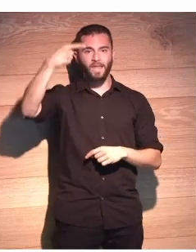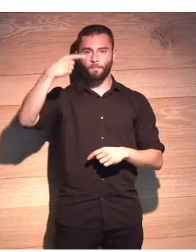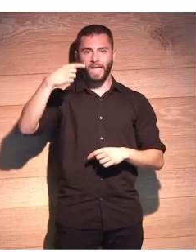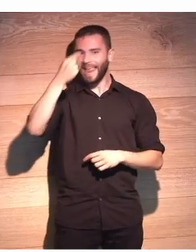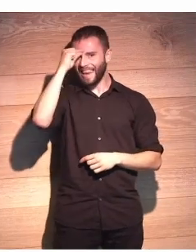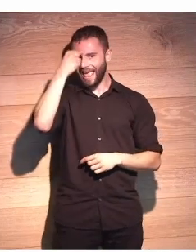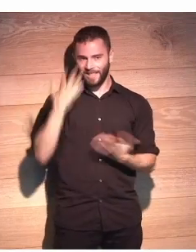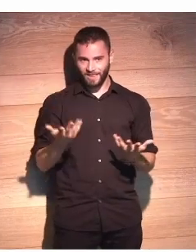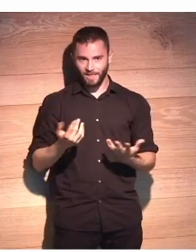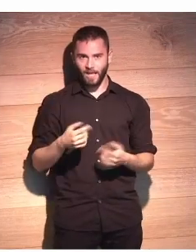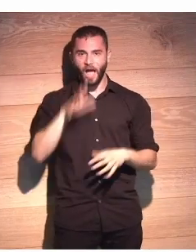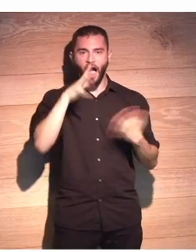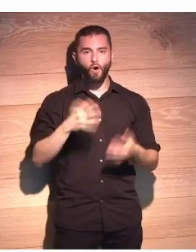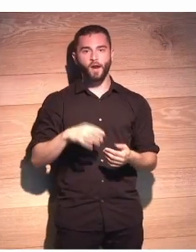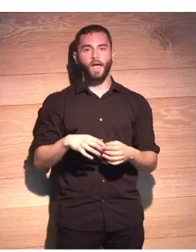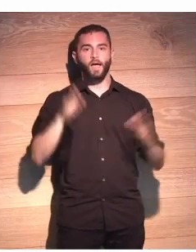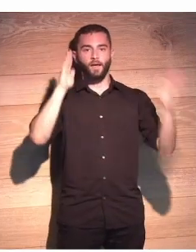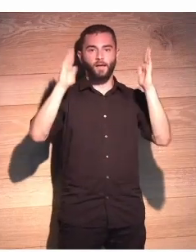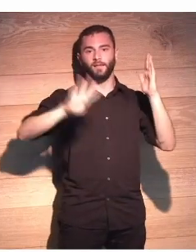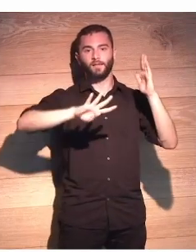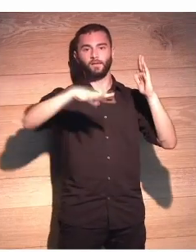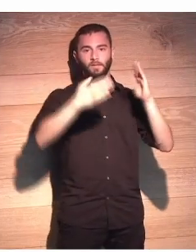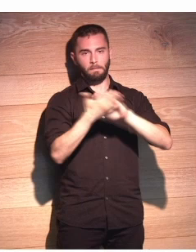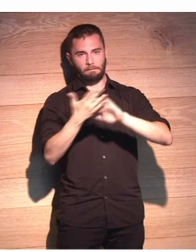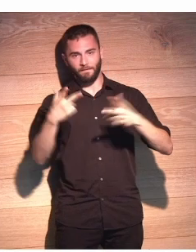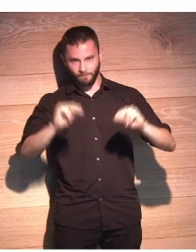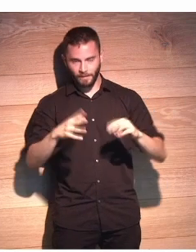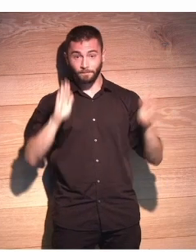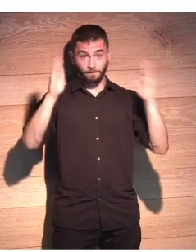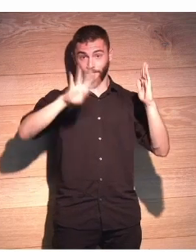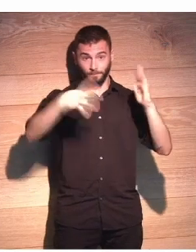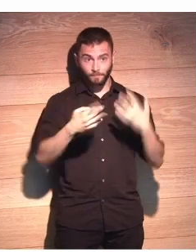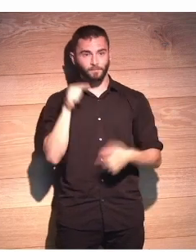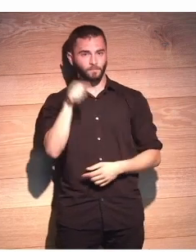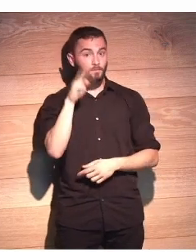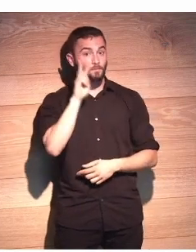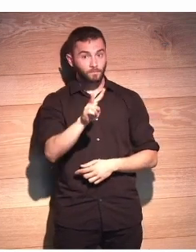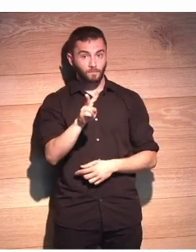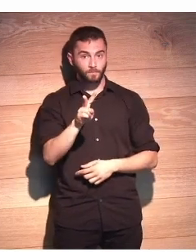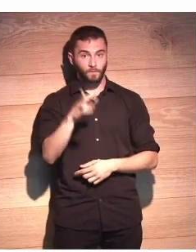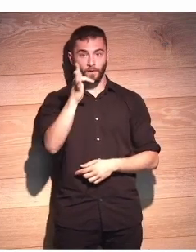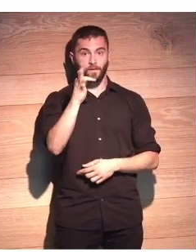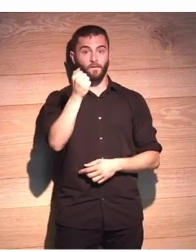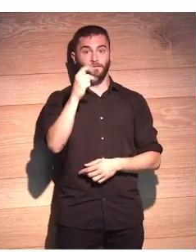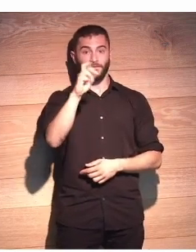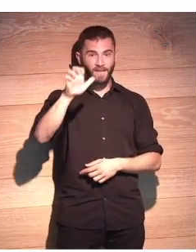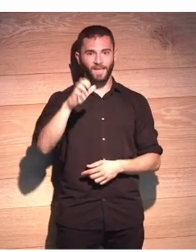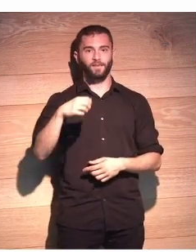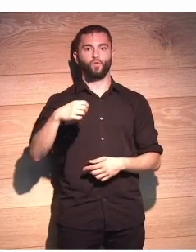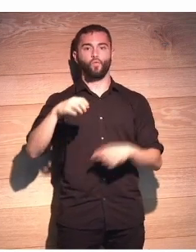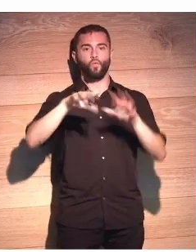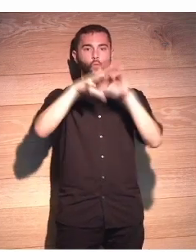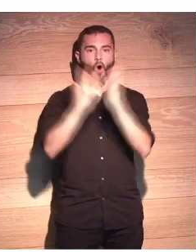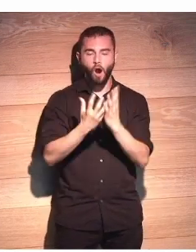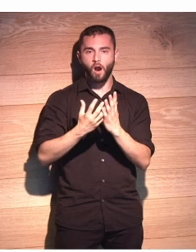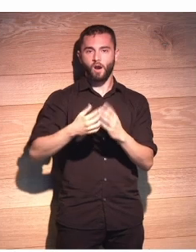a la cuarta parte del libro, ya vamos acercándonos al fin. Esto que veis aquí, yo lo llamo fake world. O sea, todo el mundo